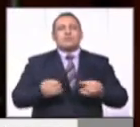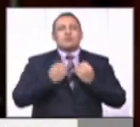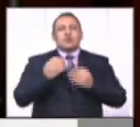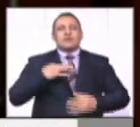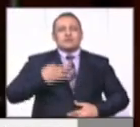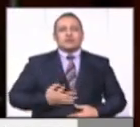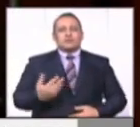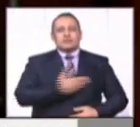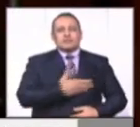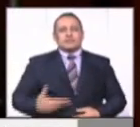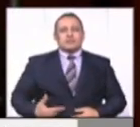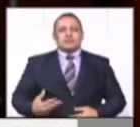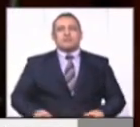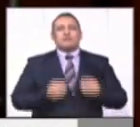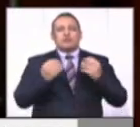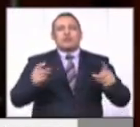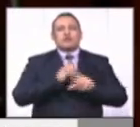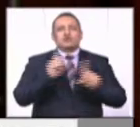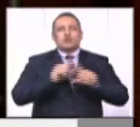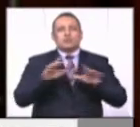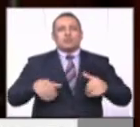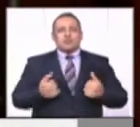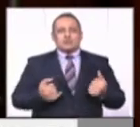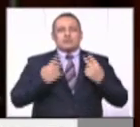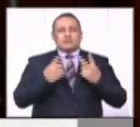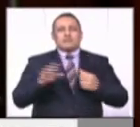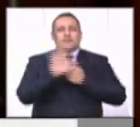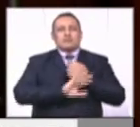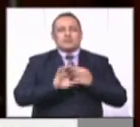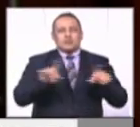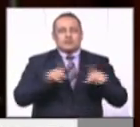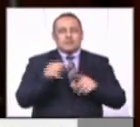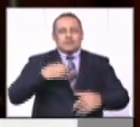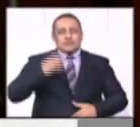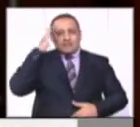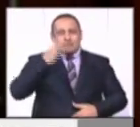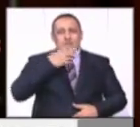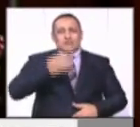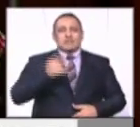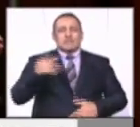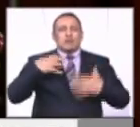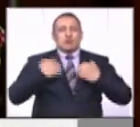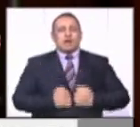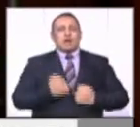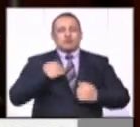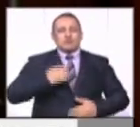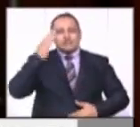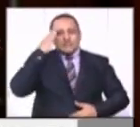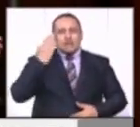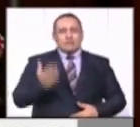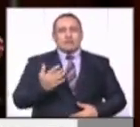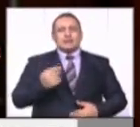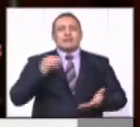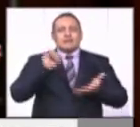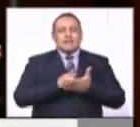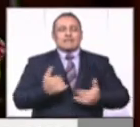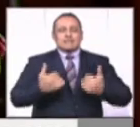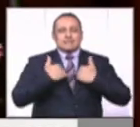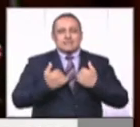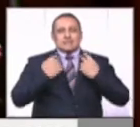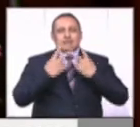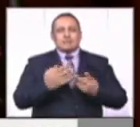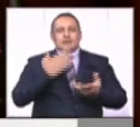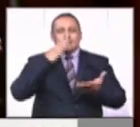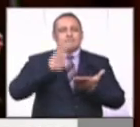señor presidente porque no puede defenderse porque él sabe muy bien y es abogado sabe muy bien que cometió el